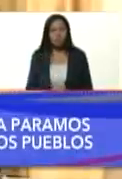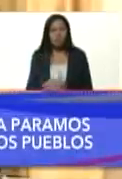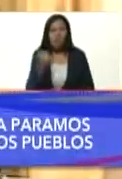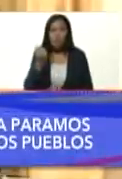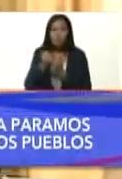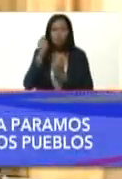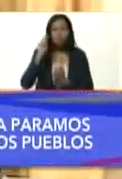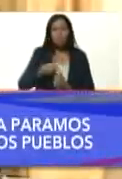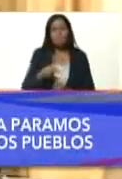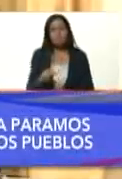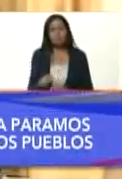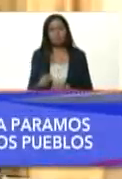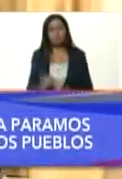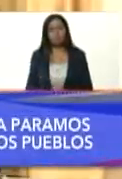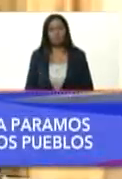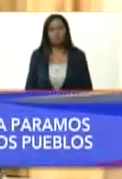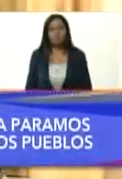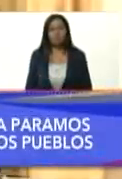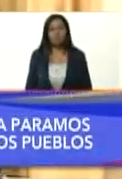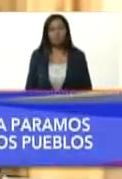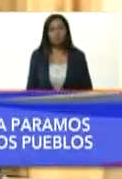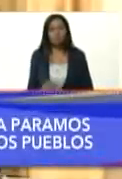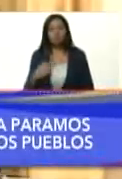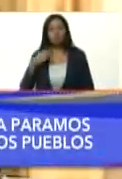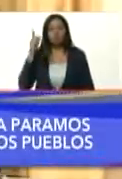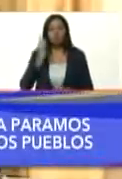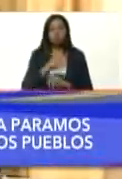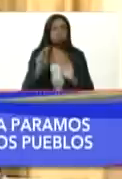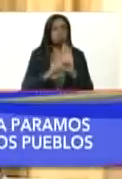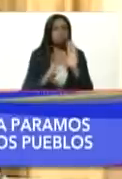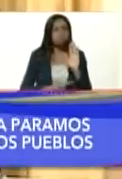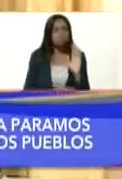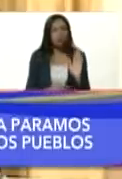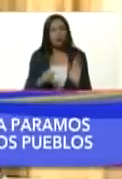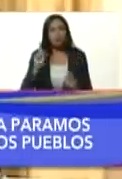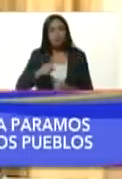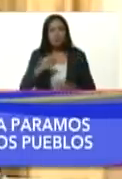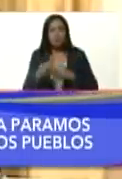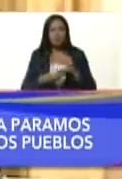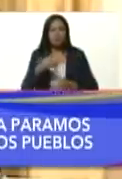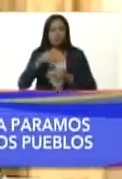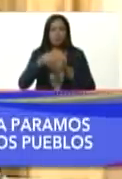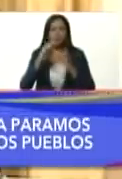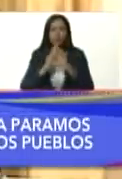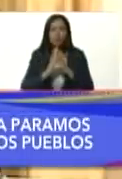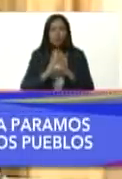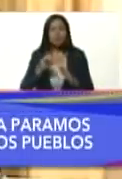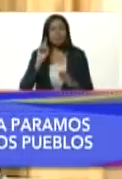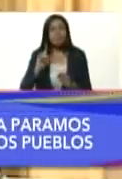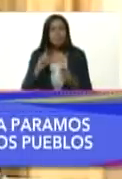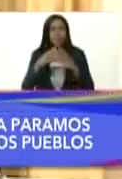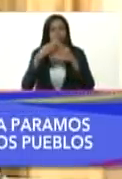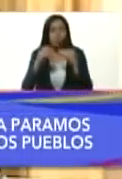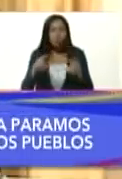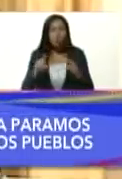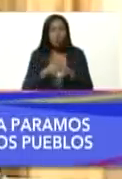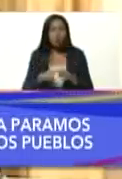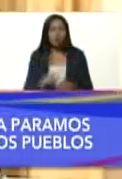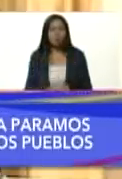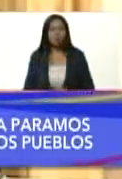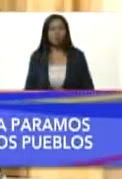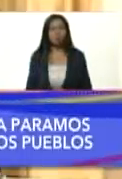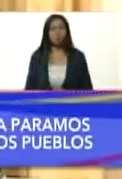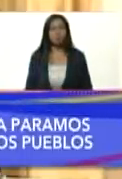apoyo a esta medida ineludible, necesaria,